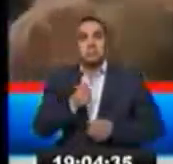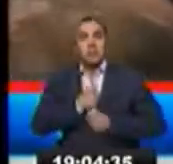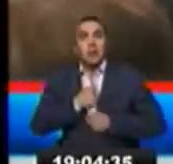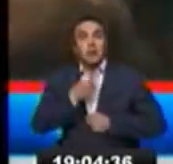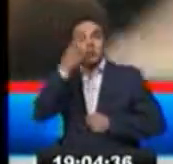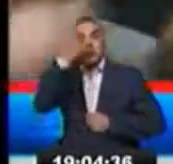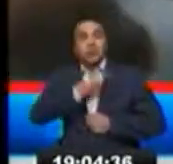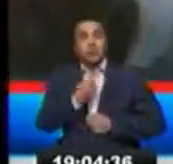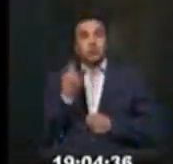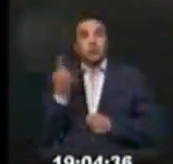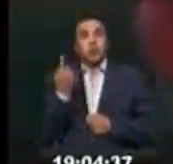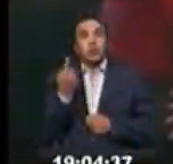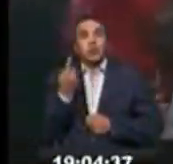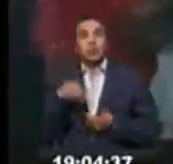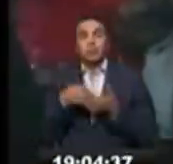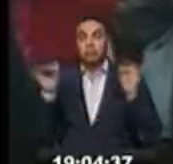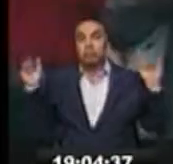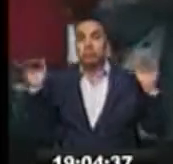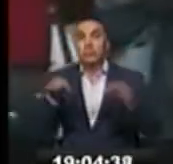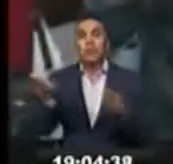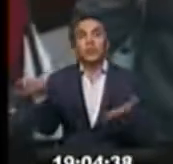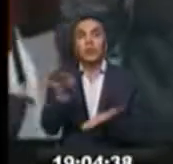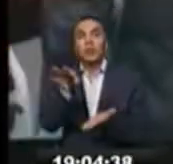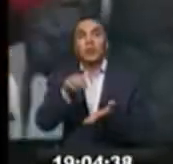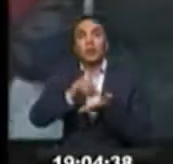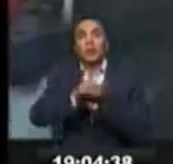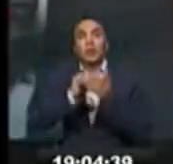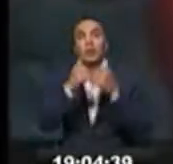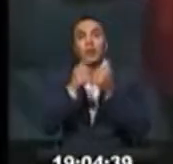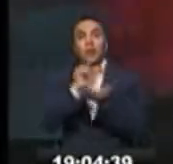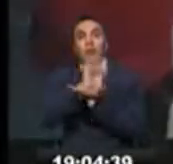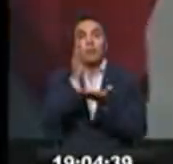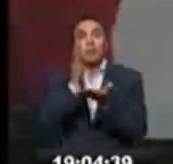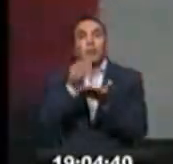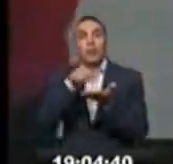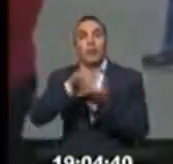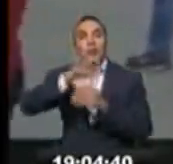Un representante de esa embajada salió a pedir a los asistentes que